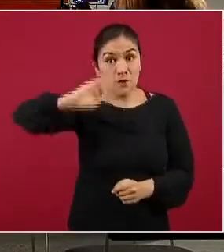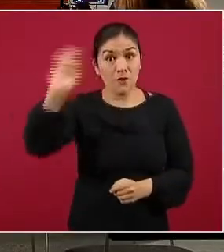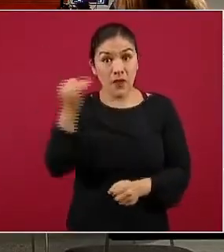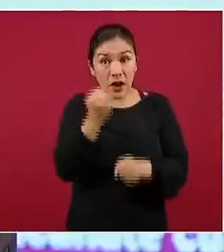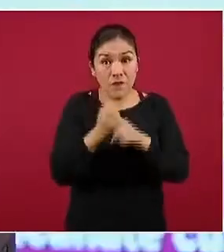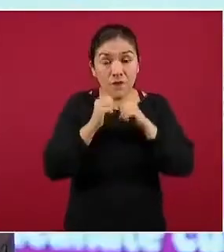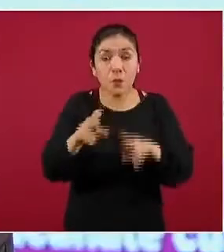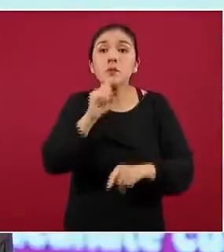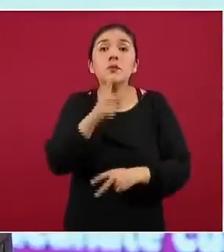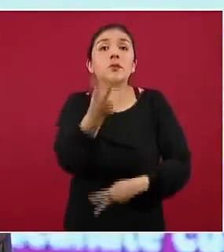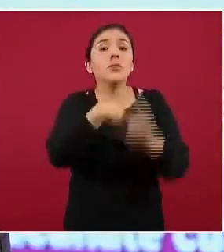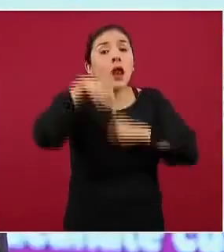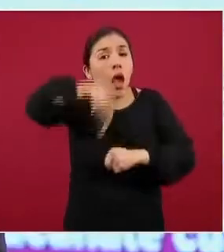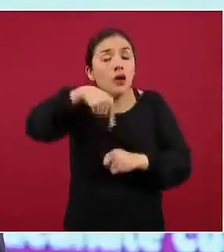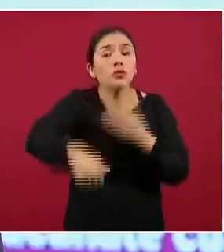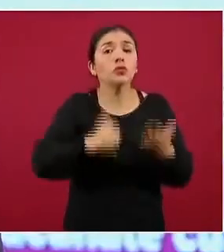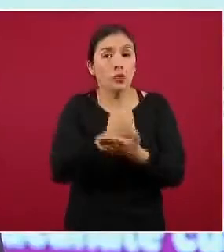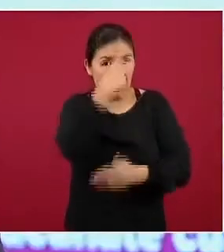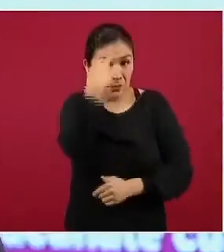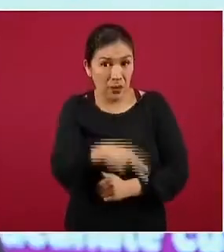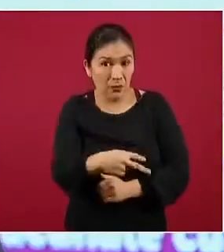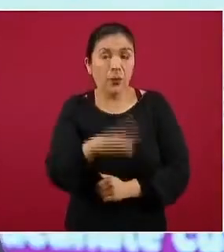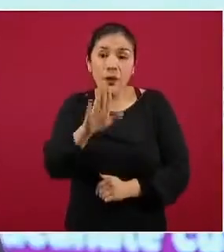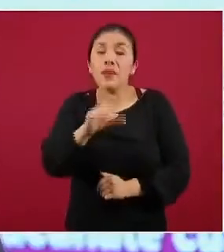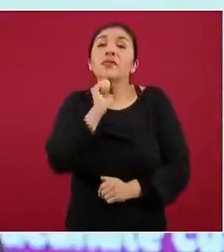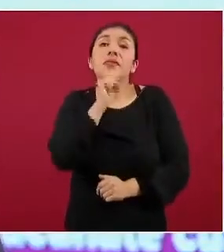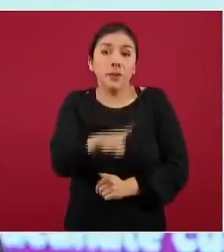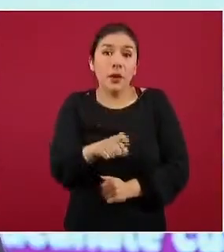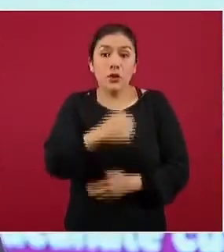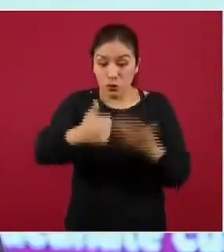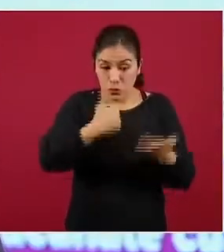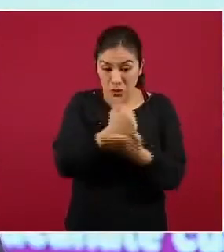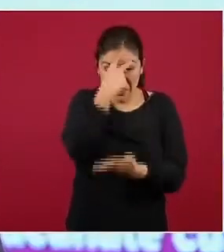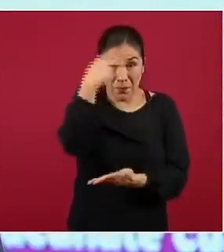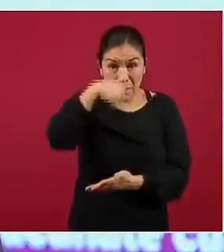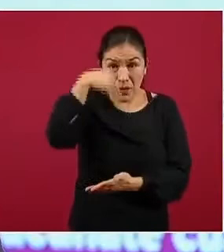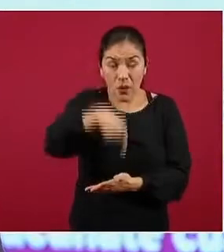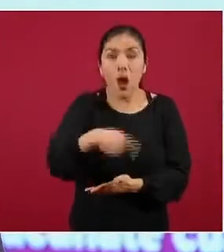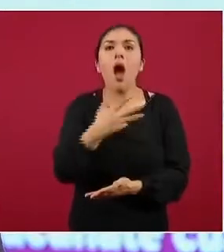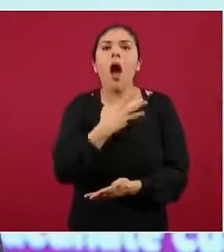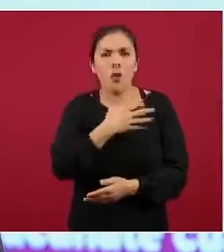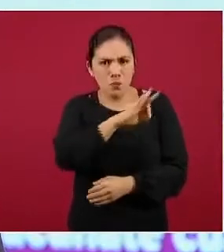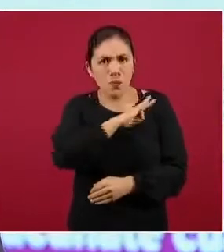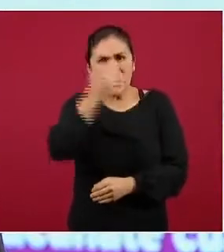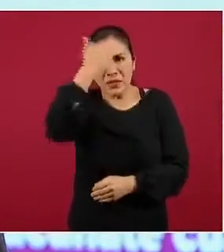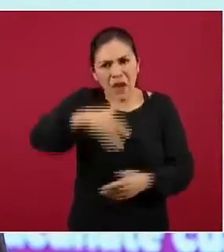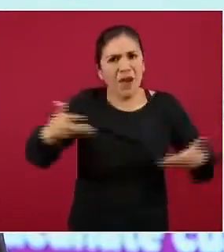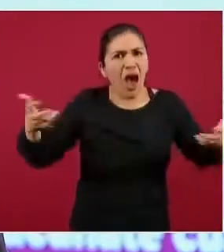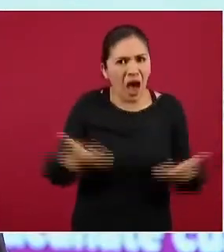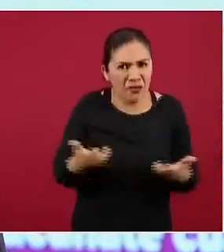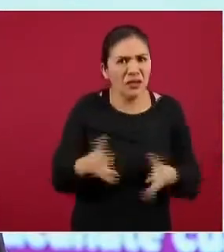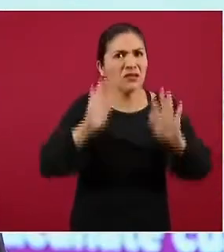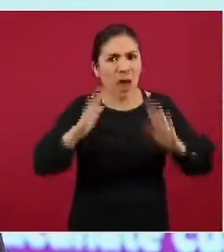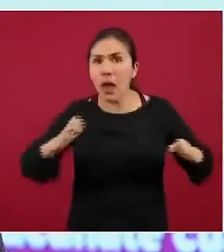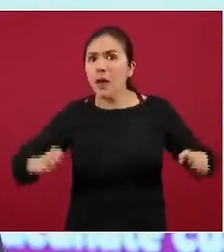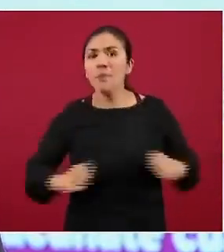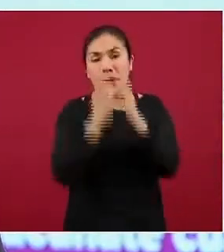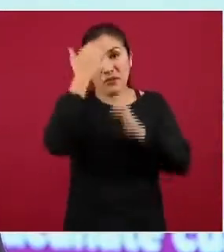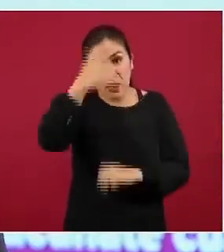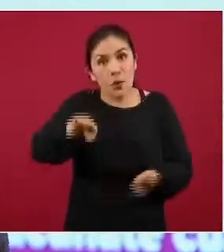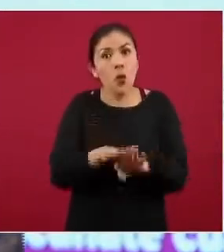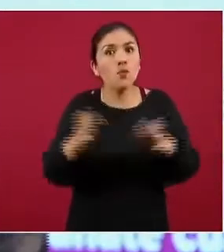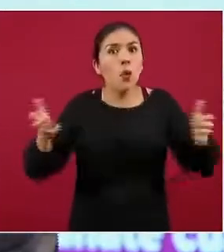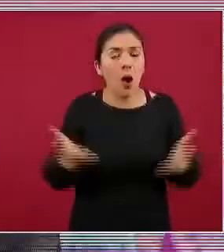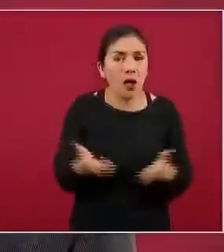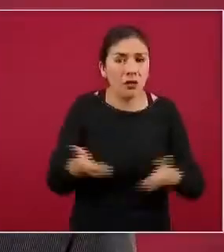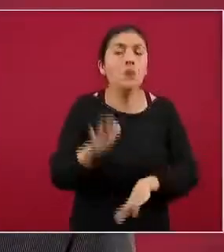federal procede de la Ciudad de México. Pero además, por supuesto que la Ciudad de México no solo podía reaccionar, reaccionó, y reaccionó muy bien.